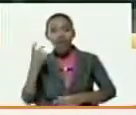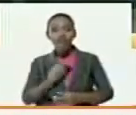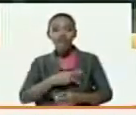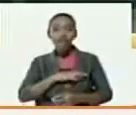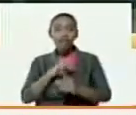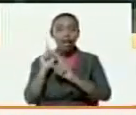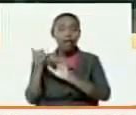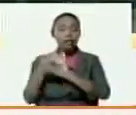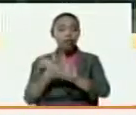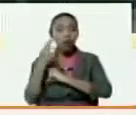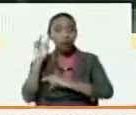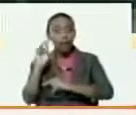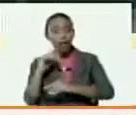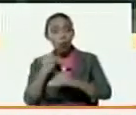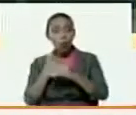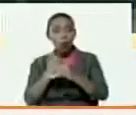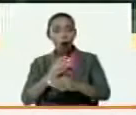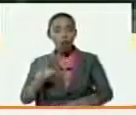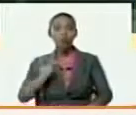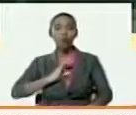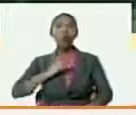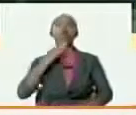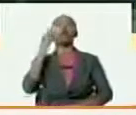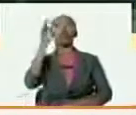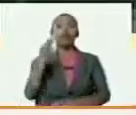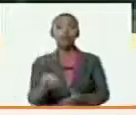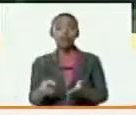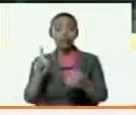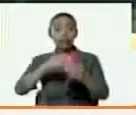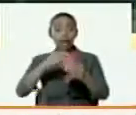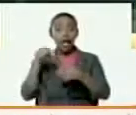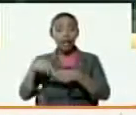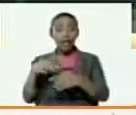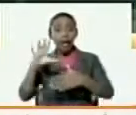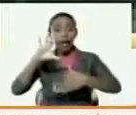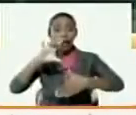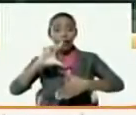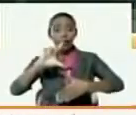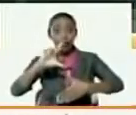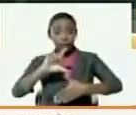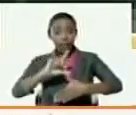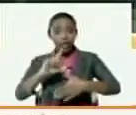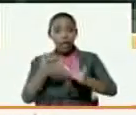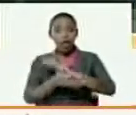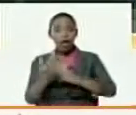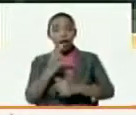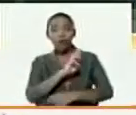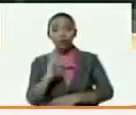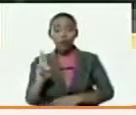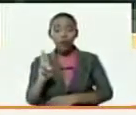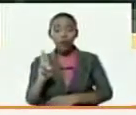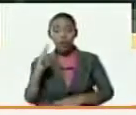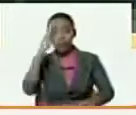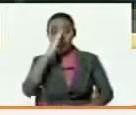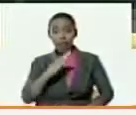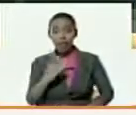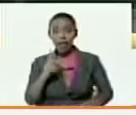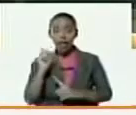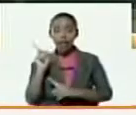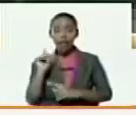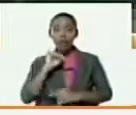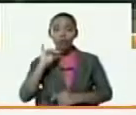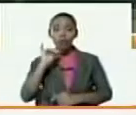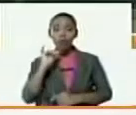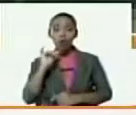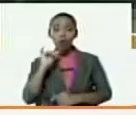caso de coronavirus que se ha registrado específicamente en américa latina' en la república federativa de brasil es parte de la información